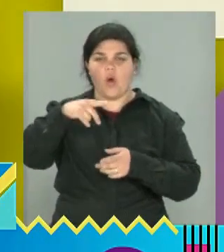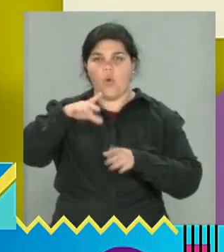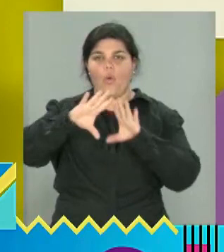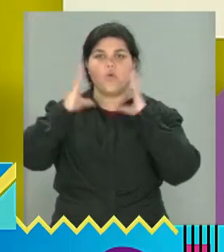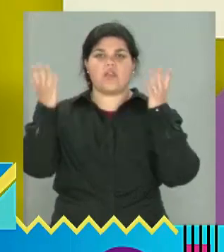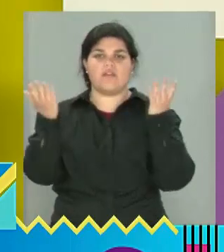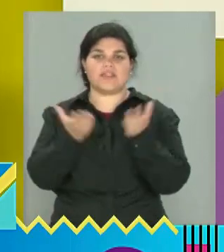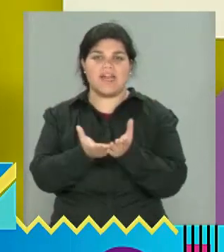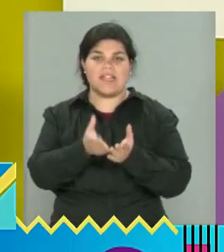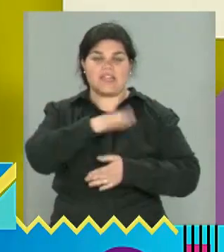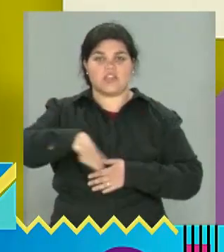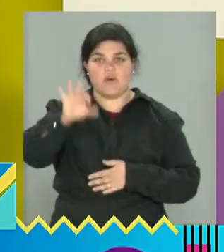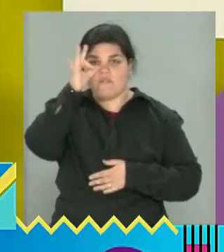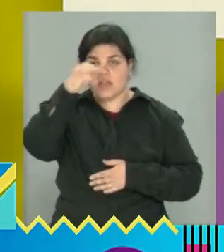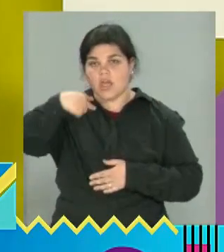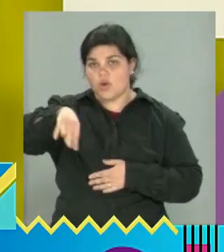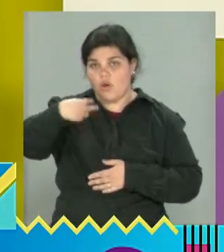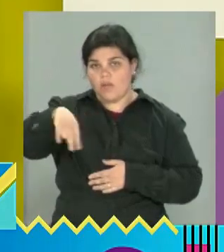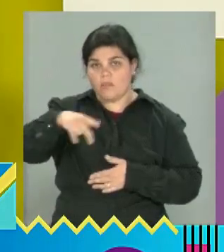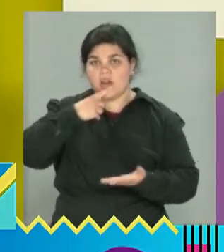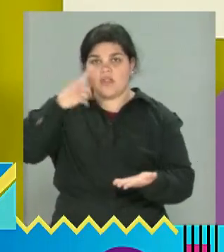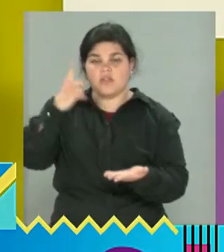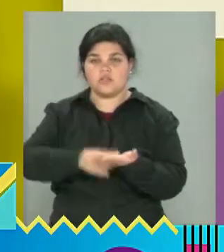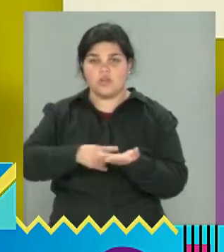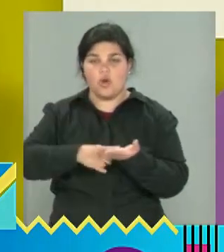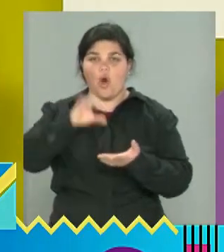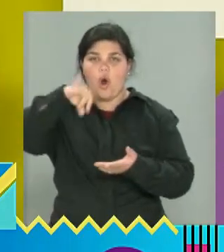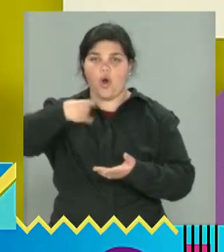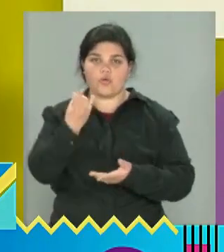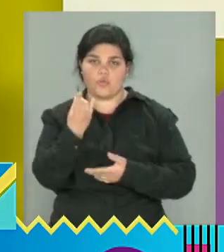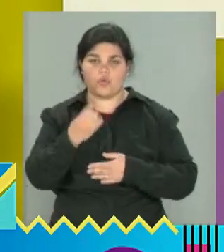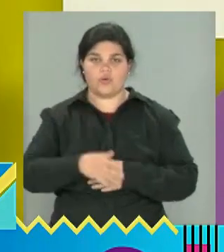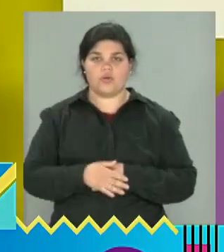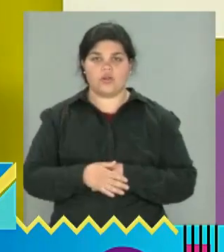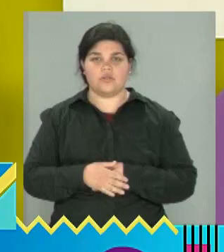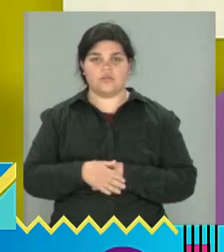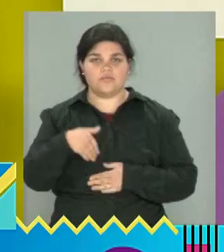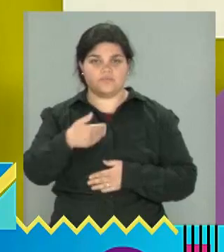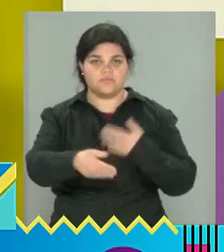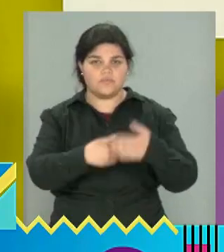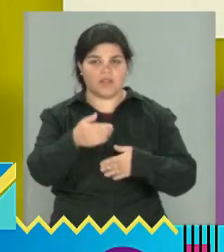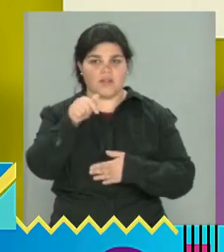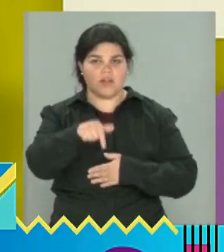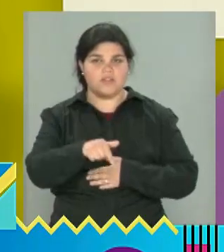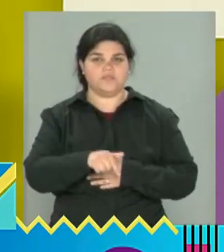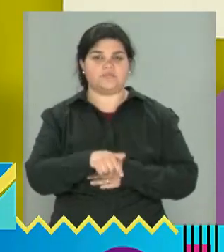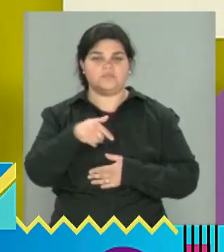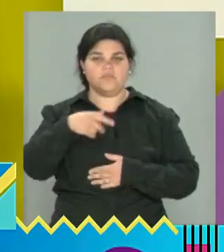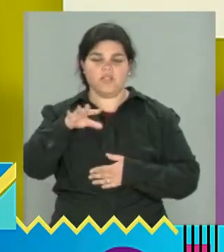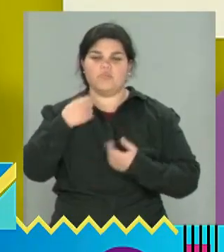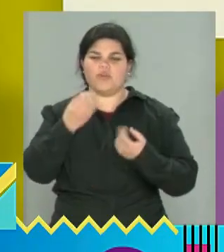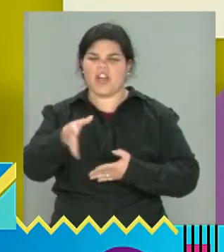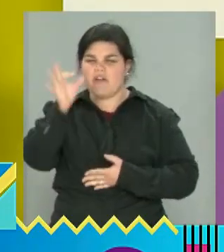20 de noviembre, establecido por la ONU. Bueno, vamos a ir repasando algunas cosas. Por ejemplo, ¿por qué se toma el 20